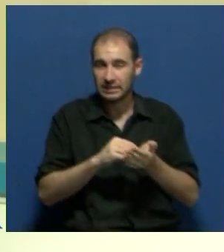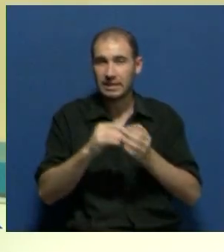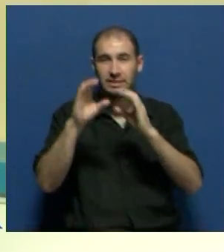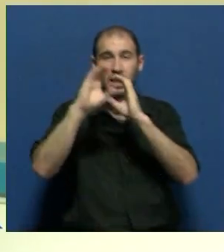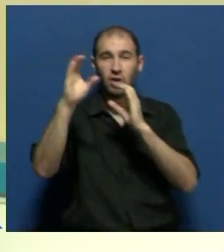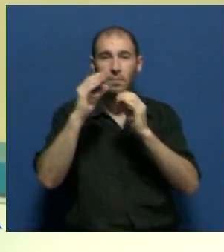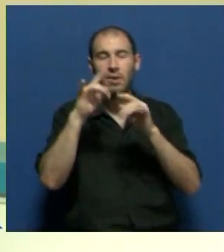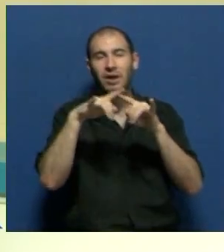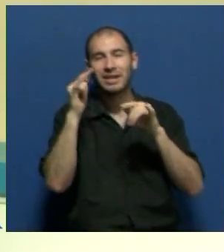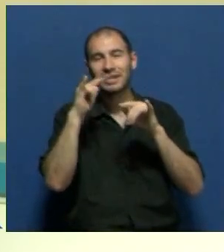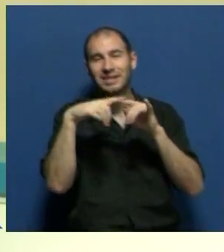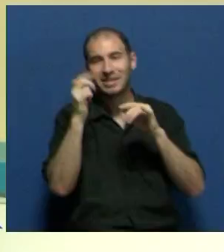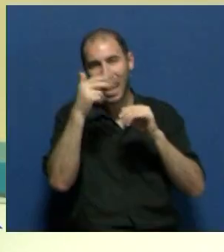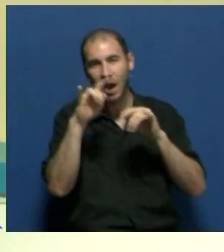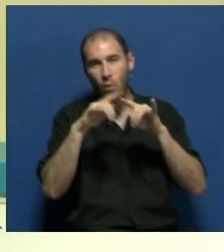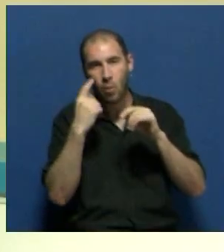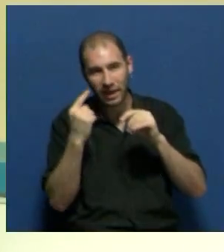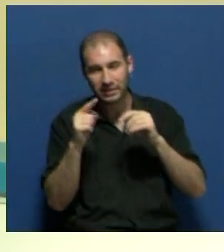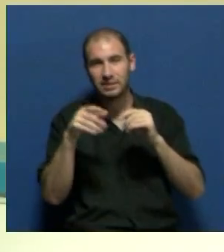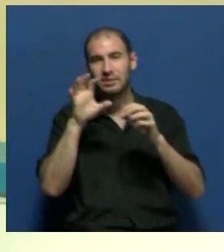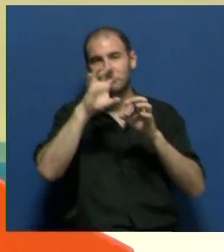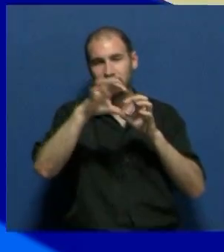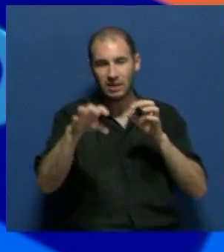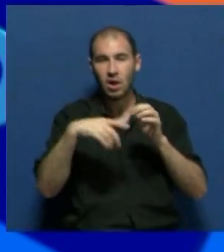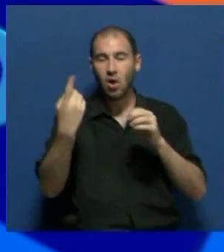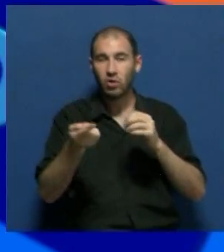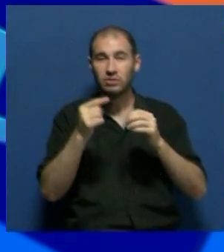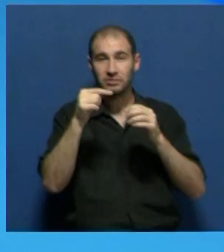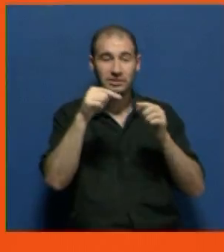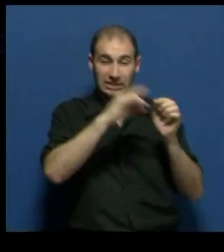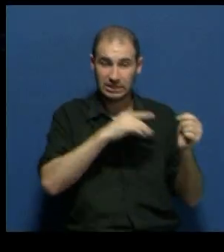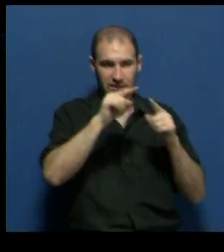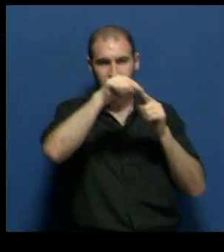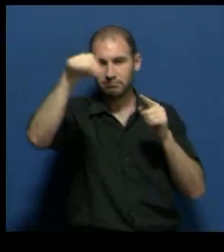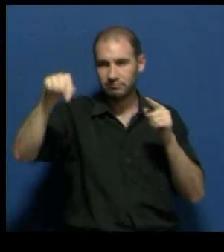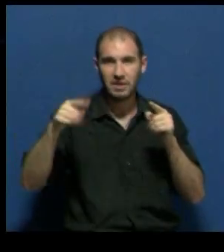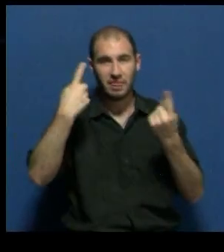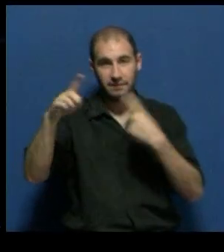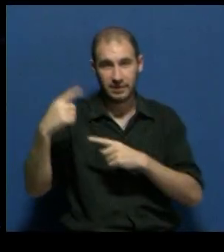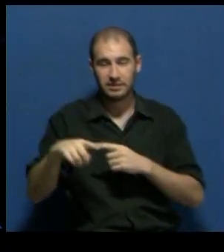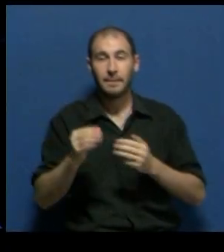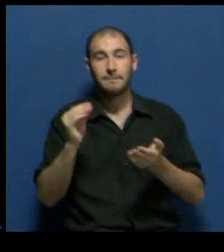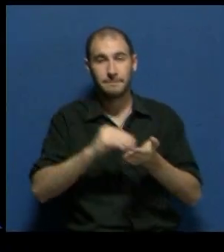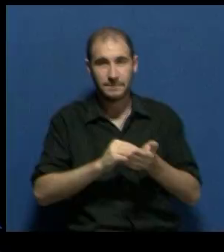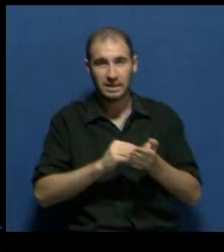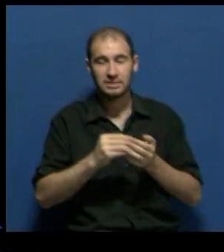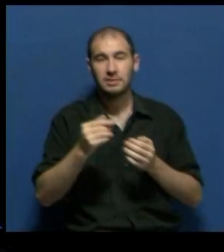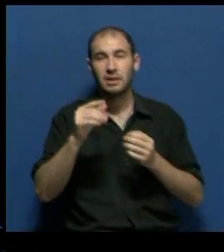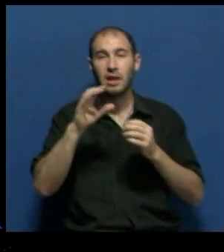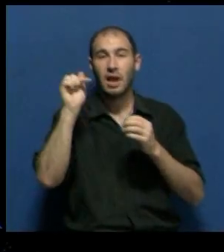telescopio de Hawái, el telescopio de las Islas Canarias, de vuelta obviamente el telescopio de Chile, y por supuesto el Spitzer,